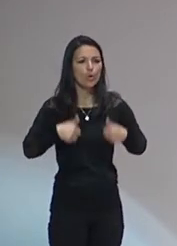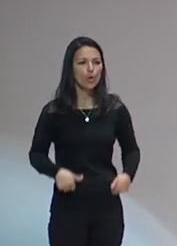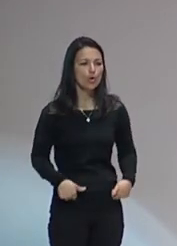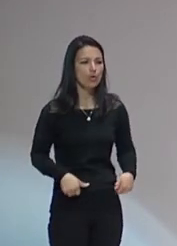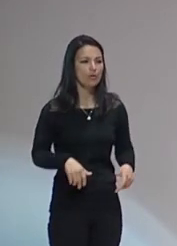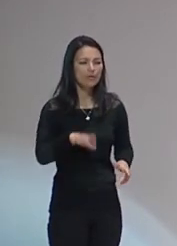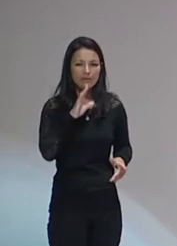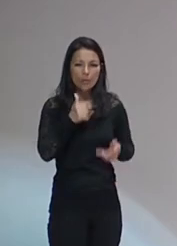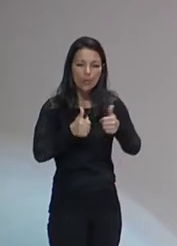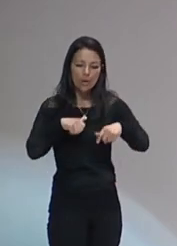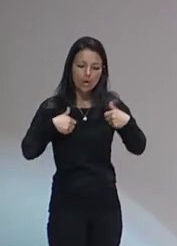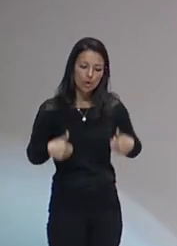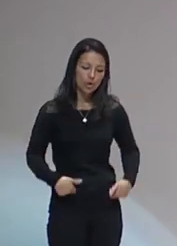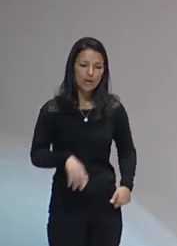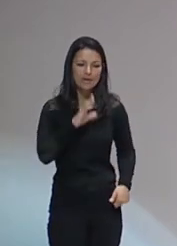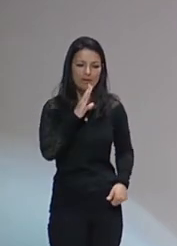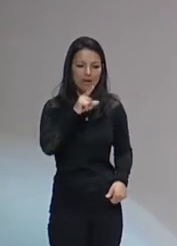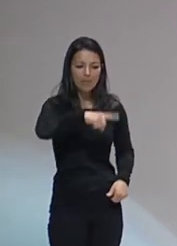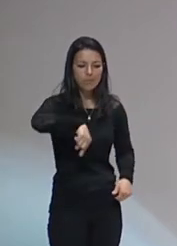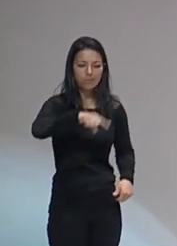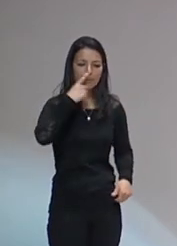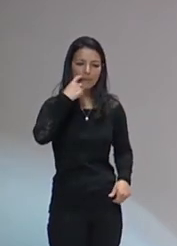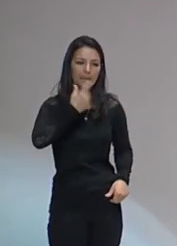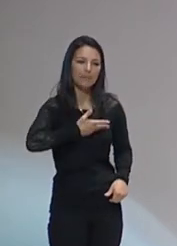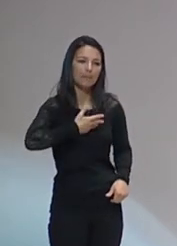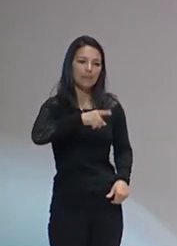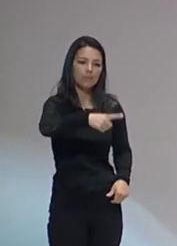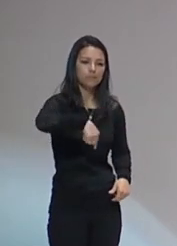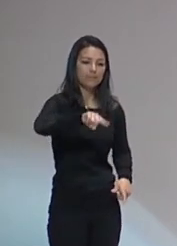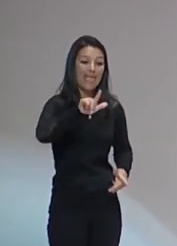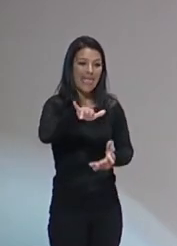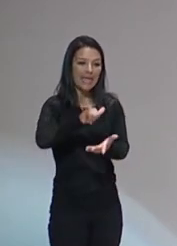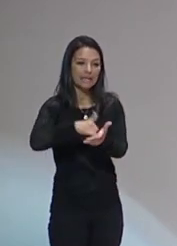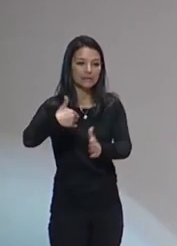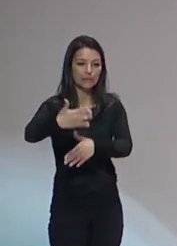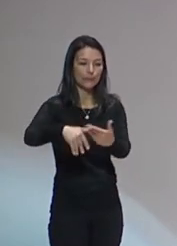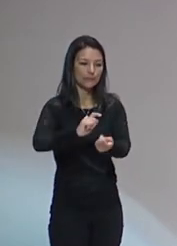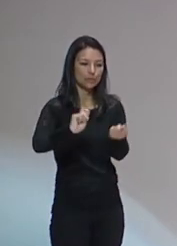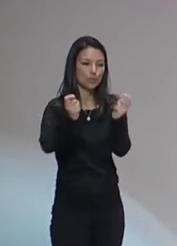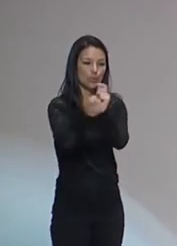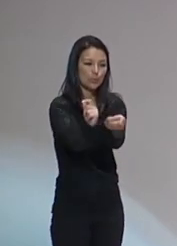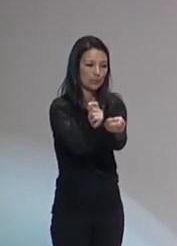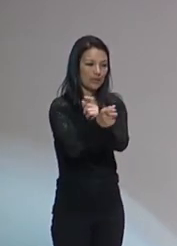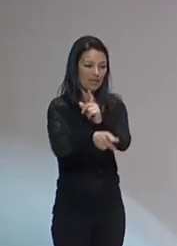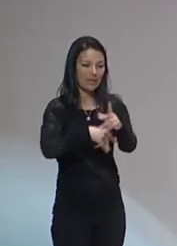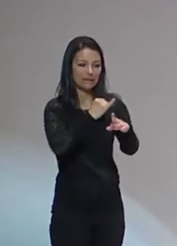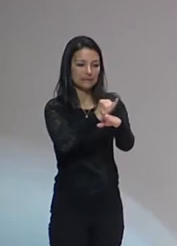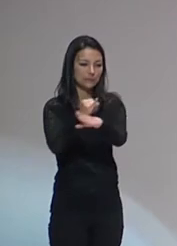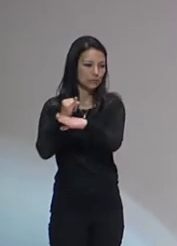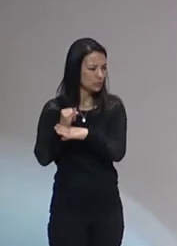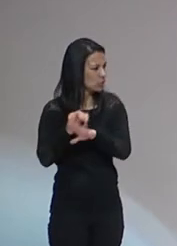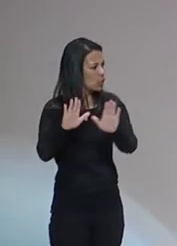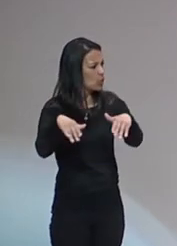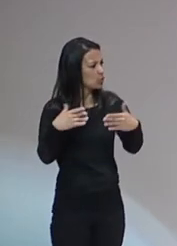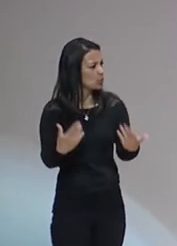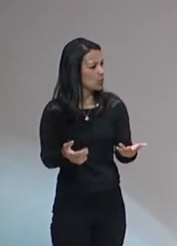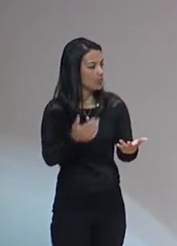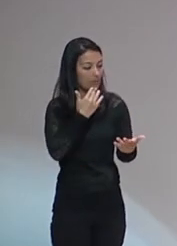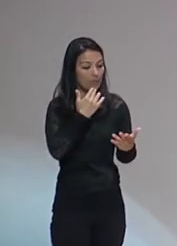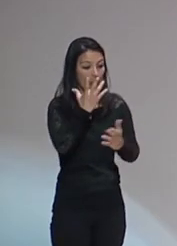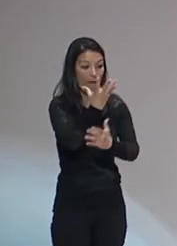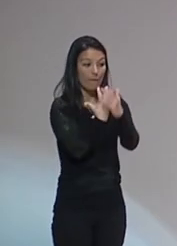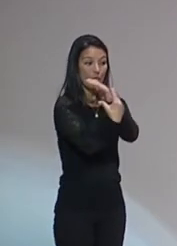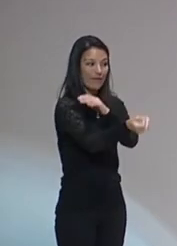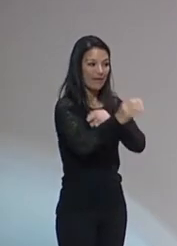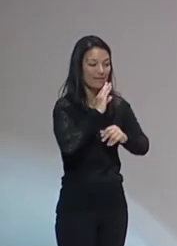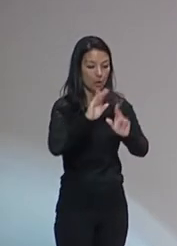que asumen los padres de familia en este proceso de transformación de la institución? Es decir, ¿cómo metemos a los que están por fuera